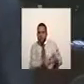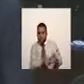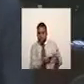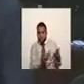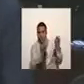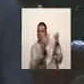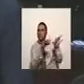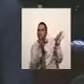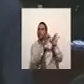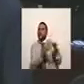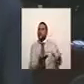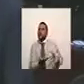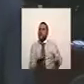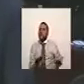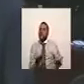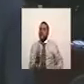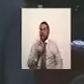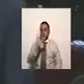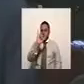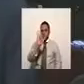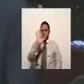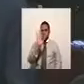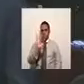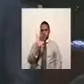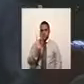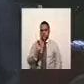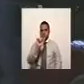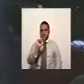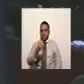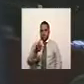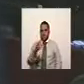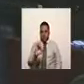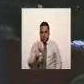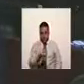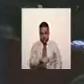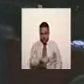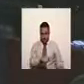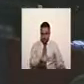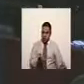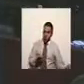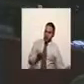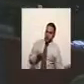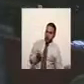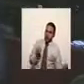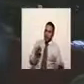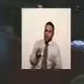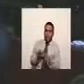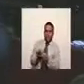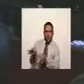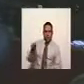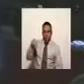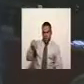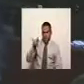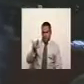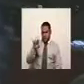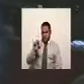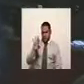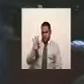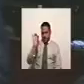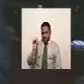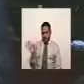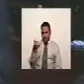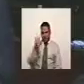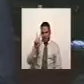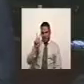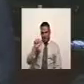la represa de Ituango y que comunica esa represa con Puerto Valdivia, y que es el primer